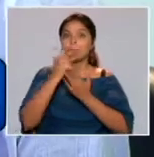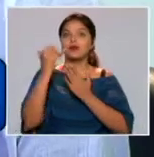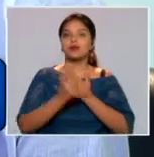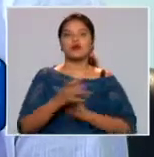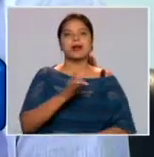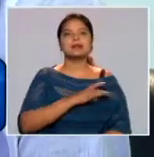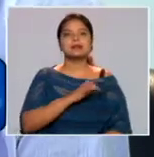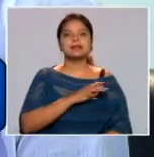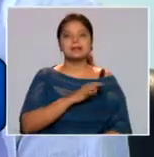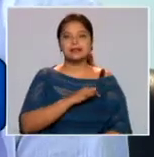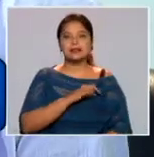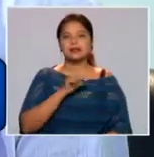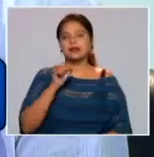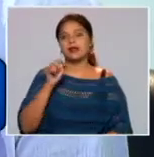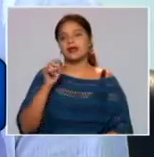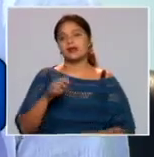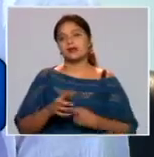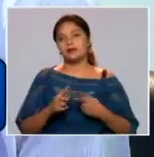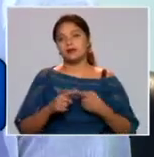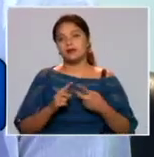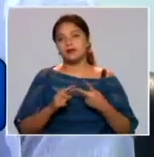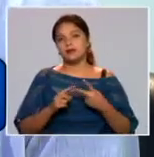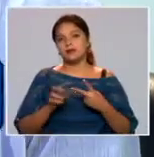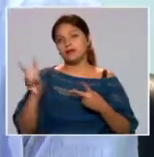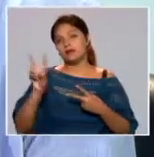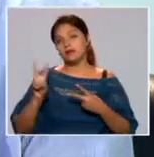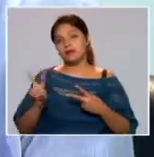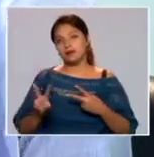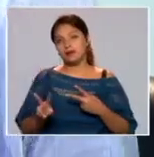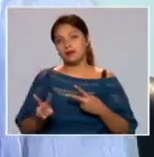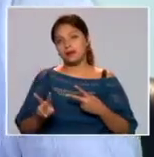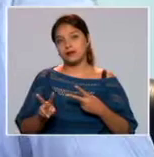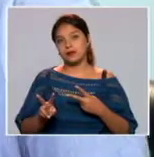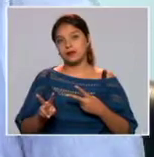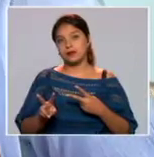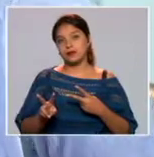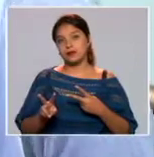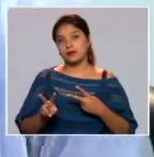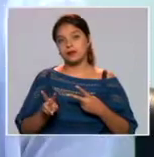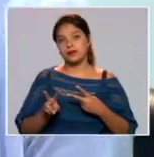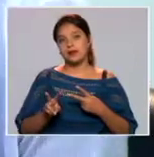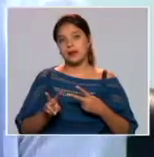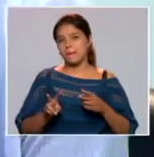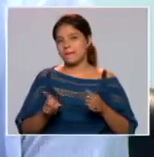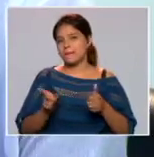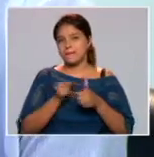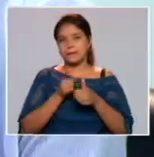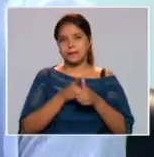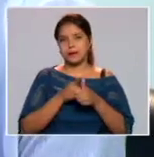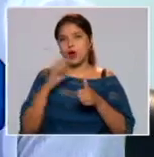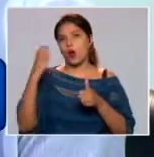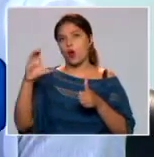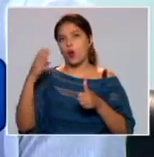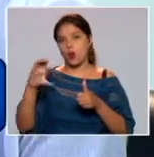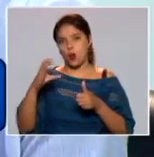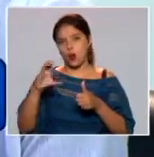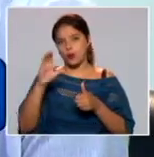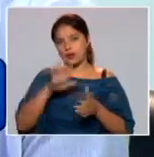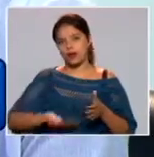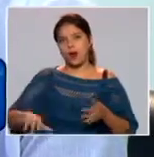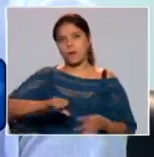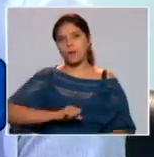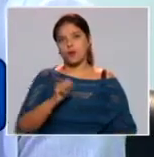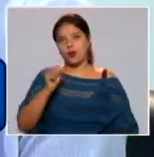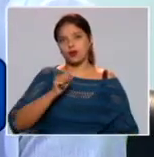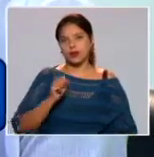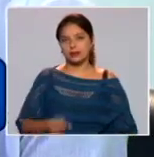Chile aquí en Venezuela y digamos la matriz que da en Colombia en la ciudad de Bogotá